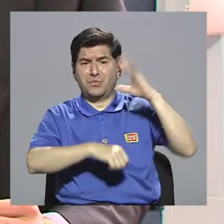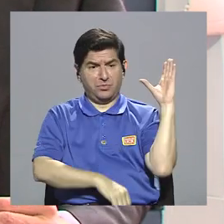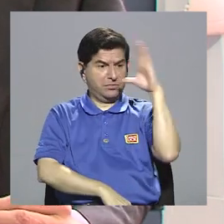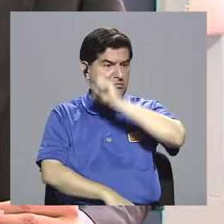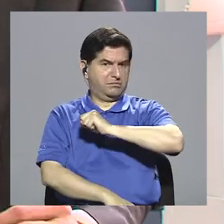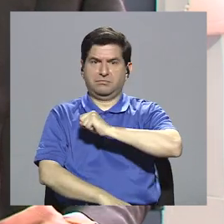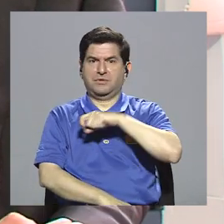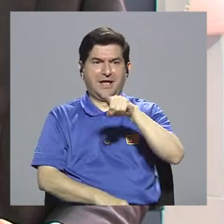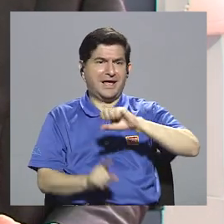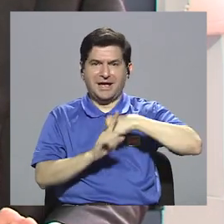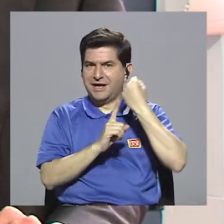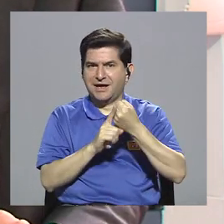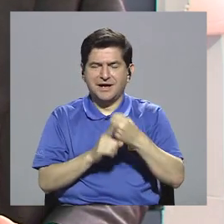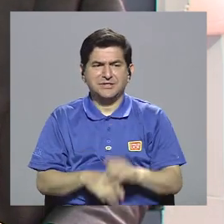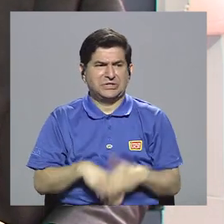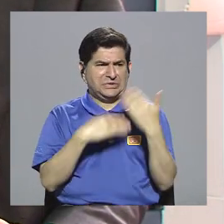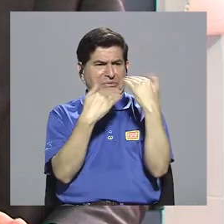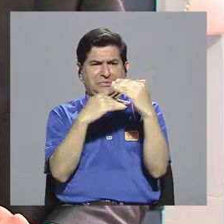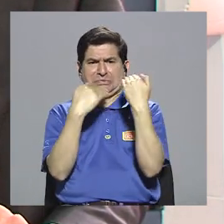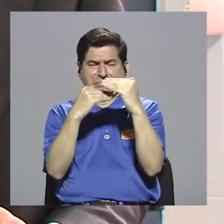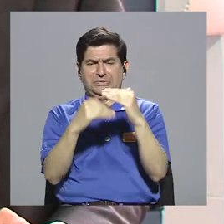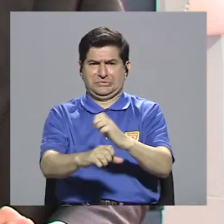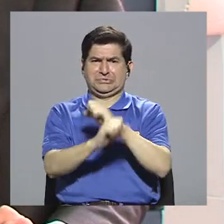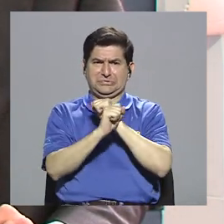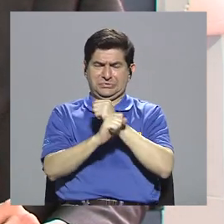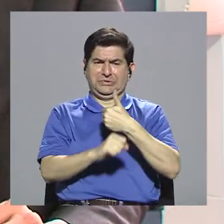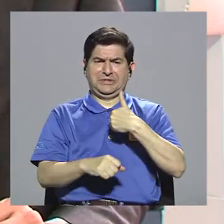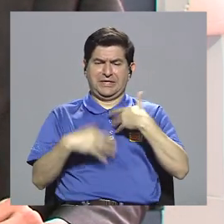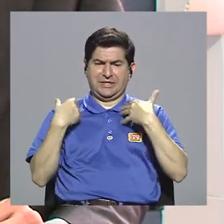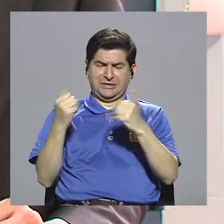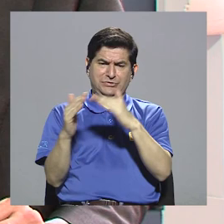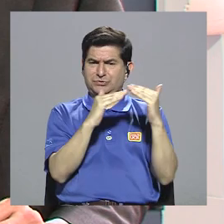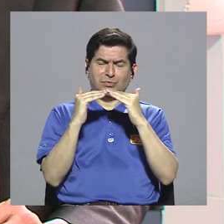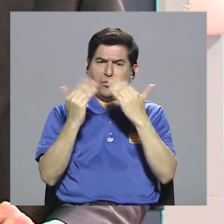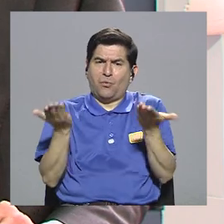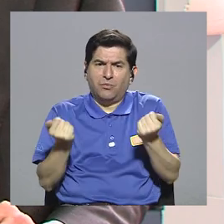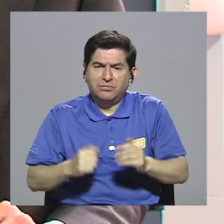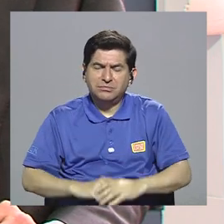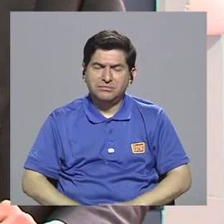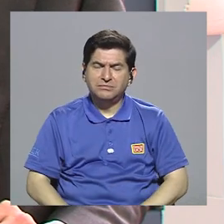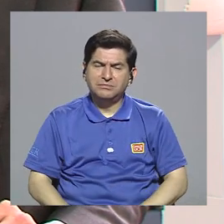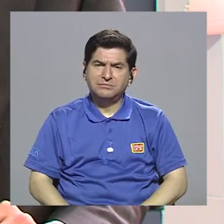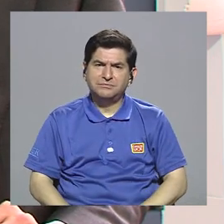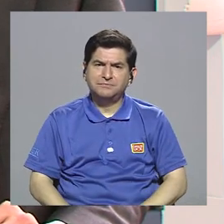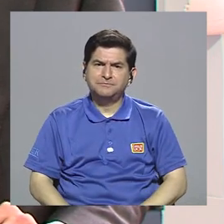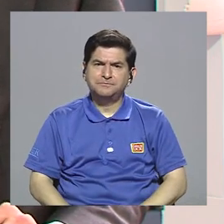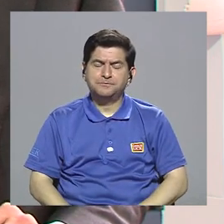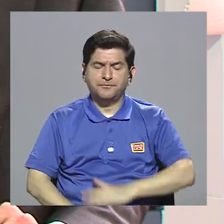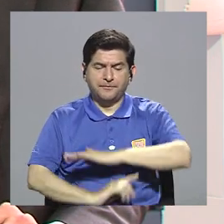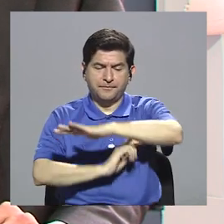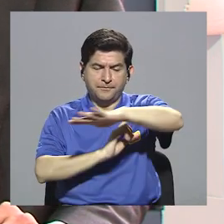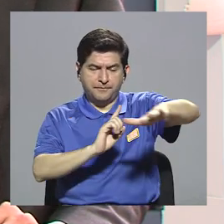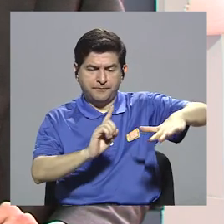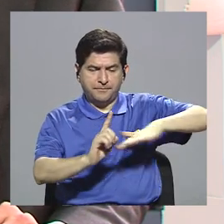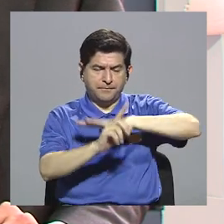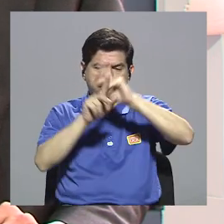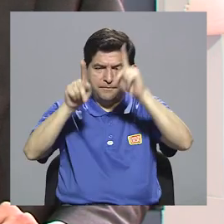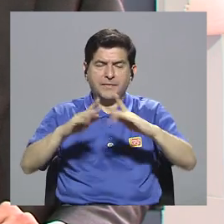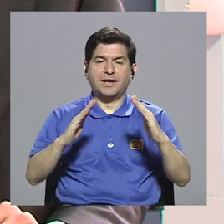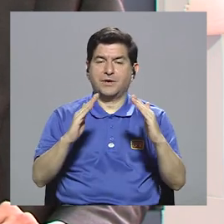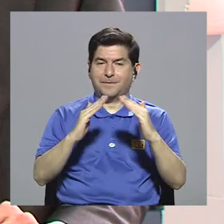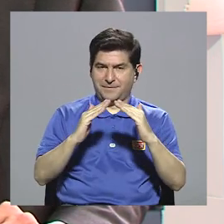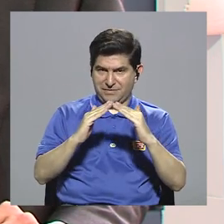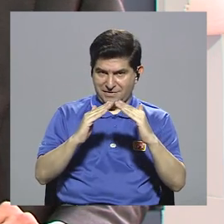nos hemos dado cuenta que eso es una visión muy limitada para garantizar la salud de la población el entorno donde la persona